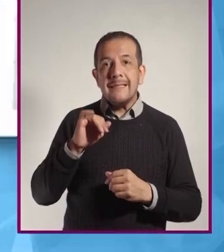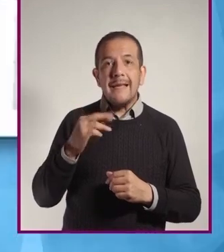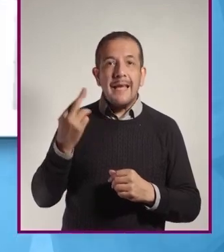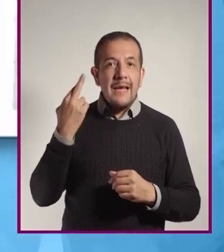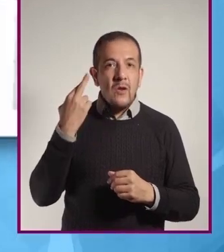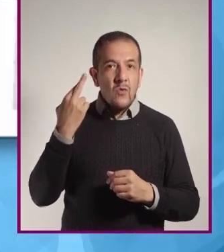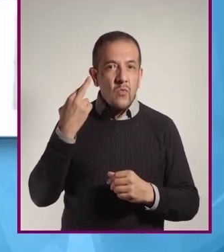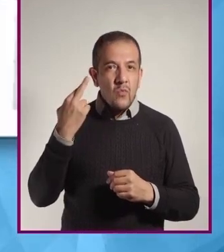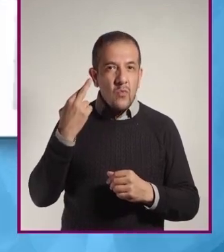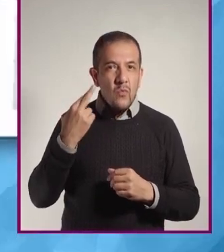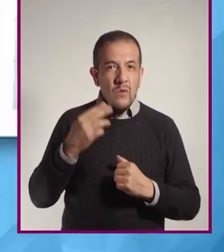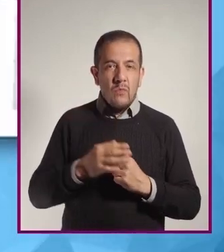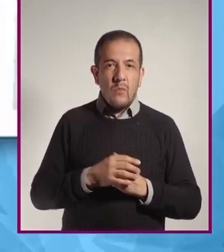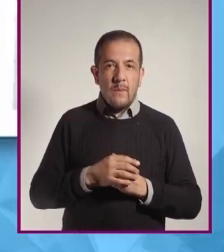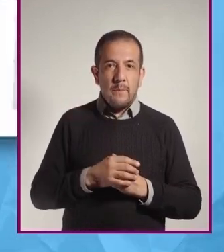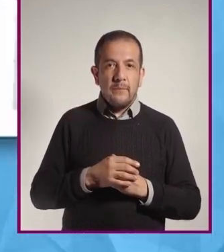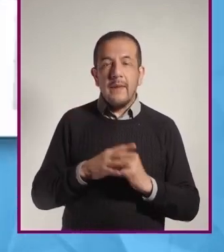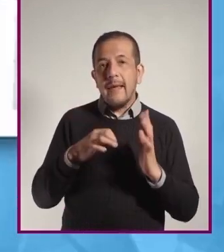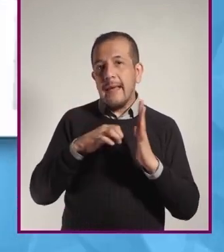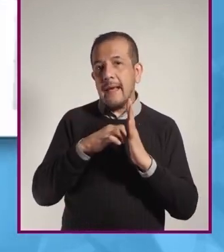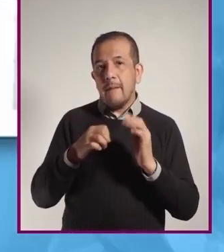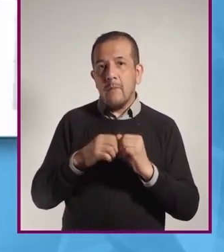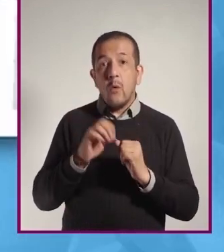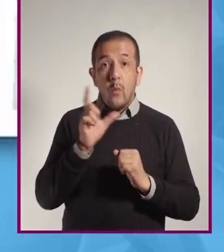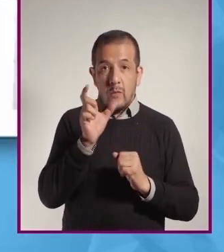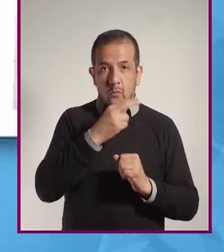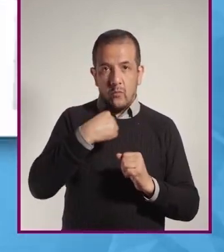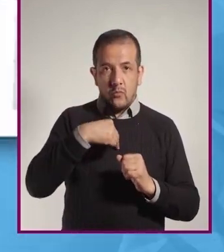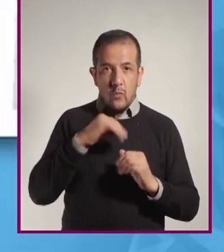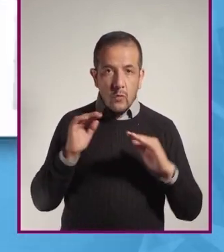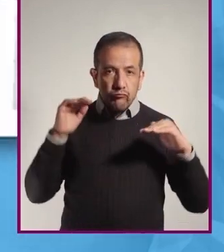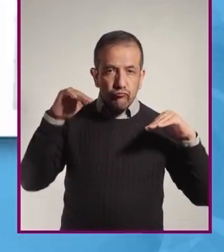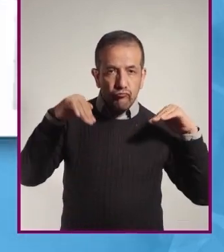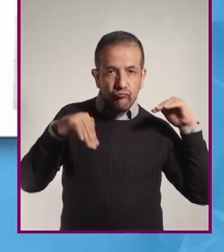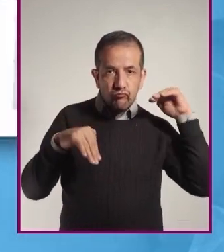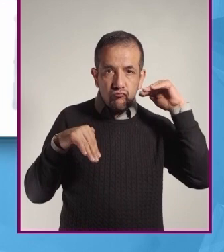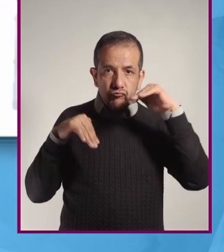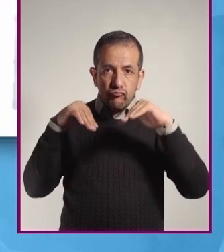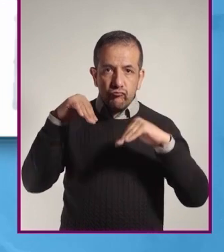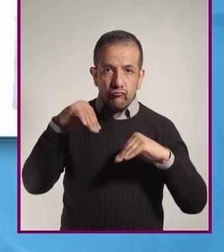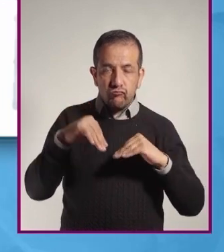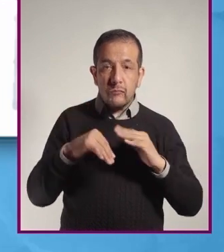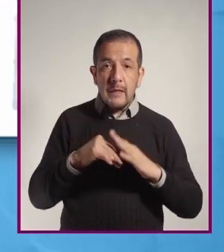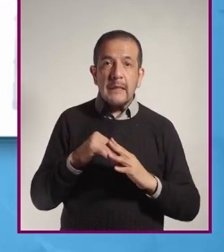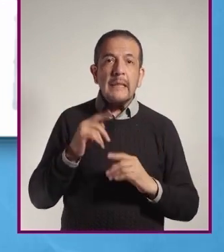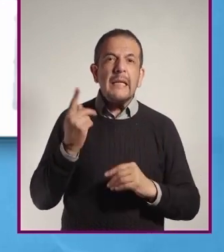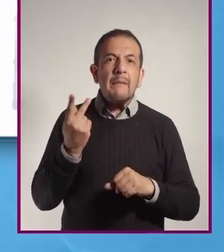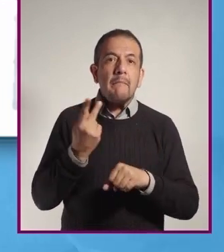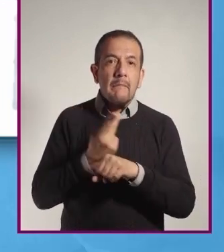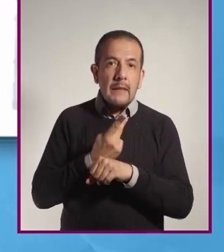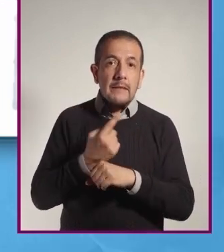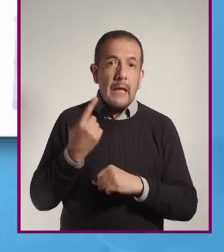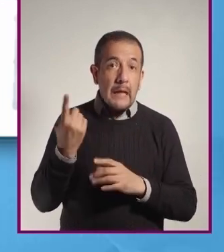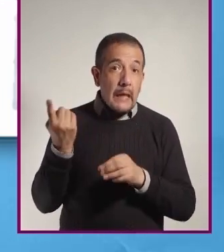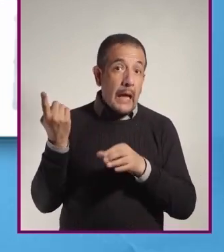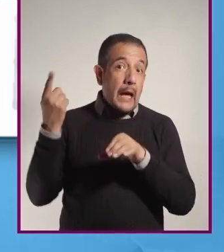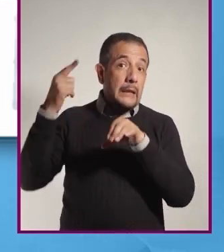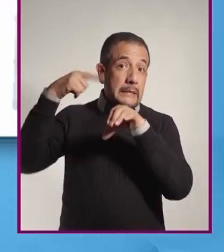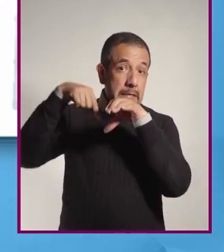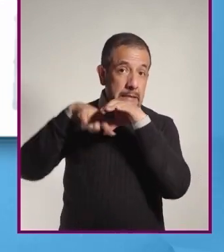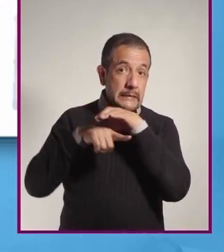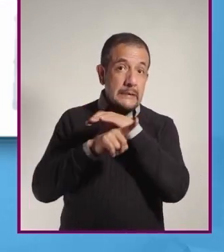ruido. En el caso de nadar, lo que puede suceder es que pudiese haber